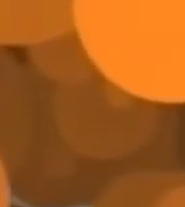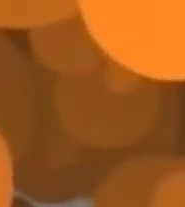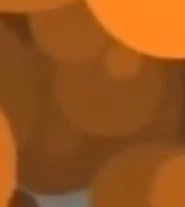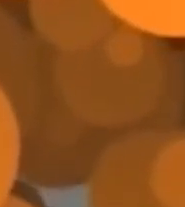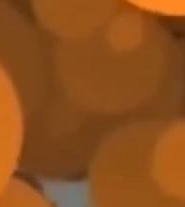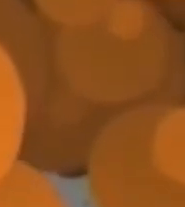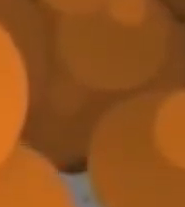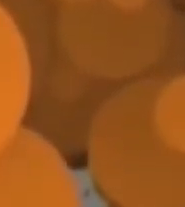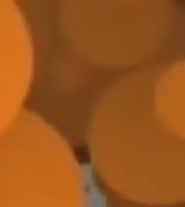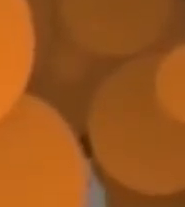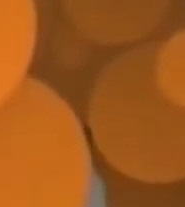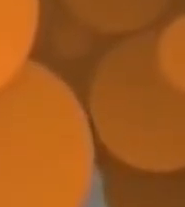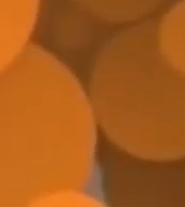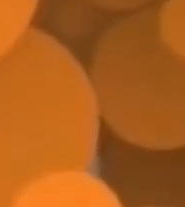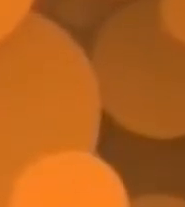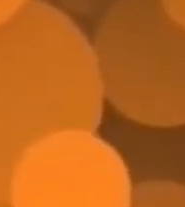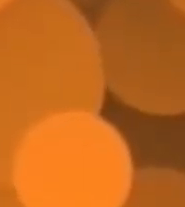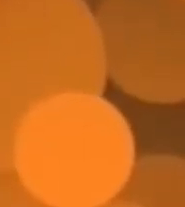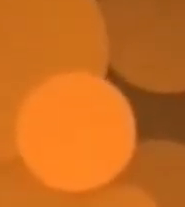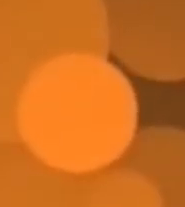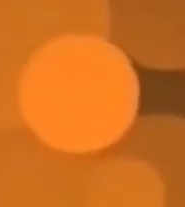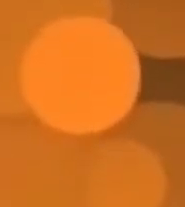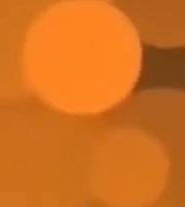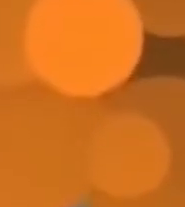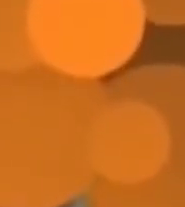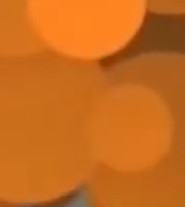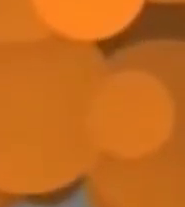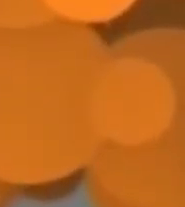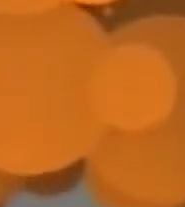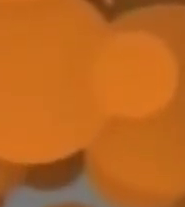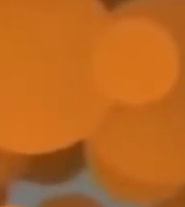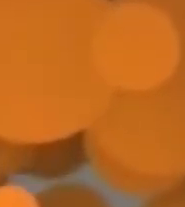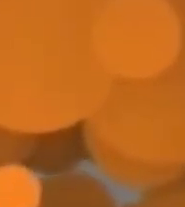Telecaribe, 30 años de historias.